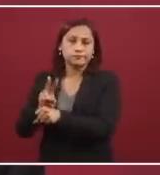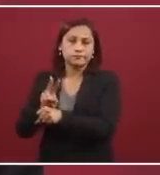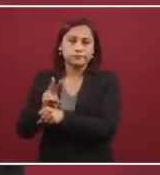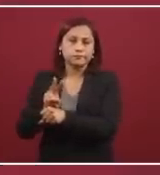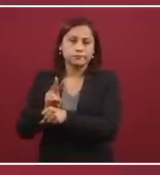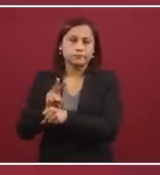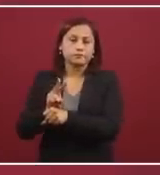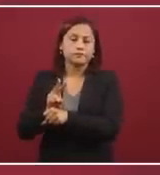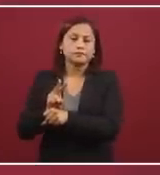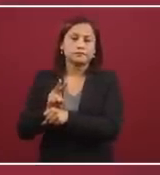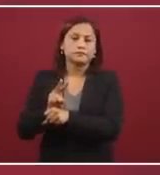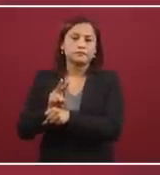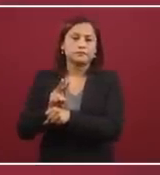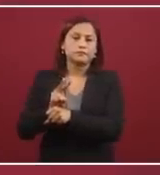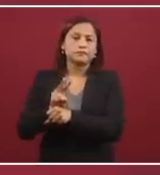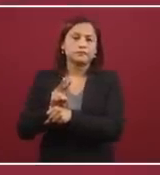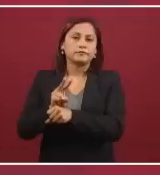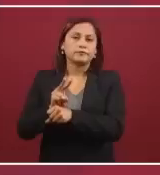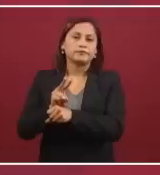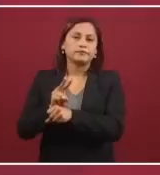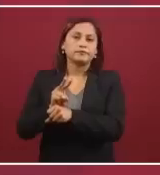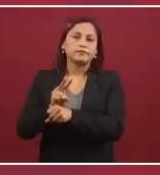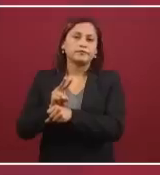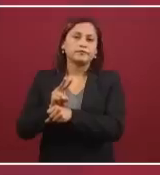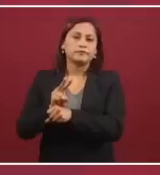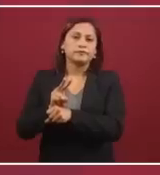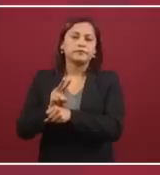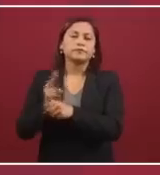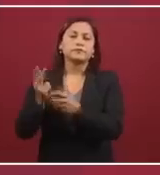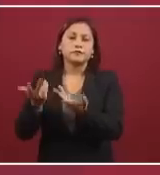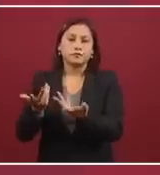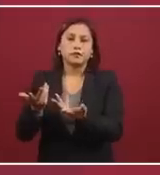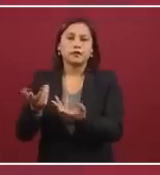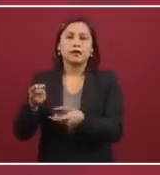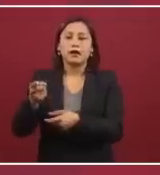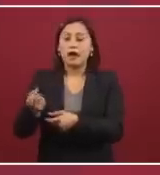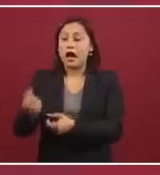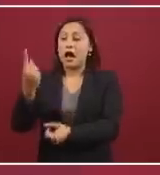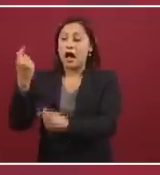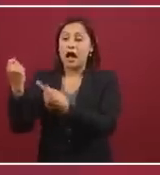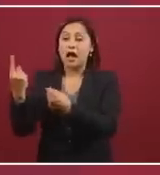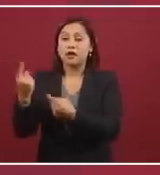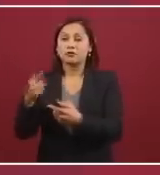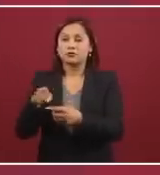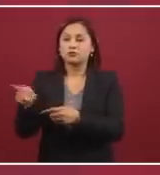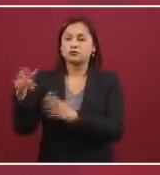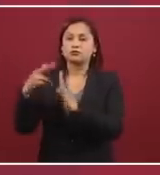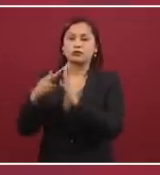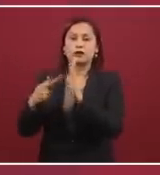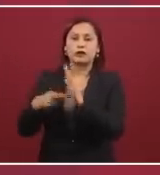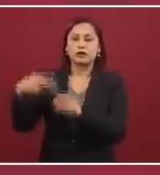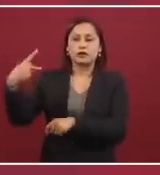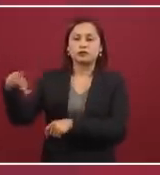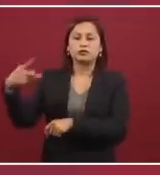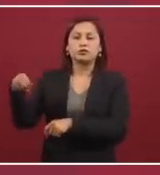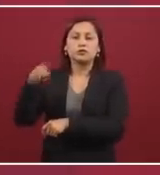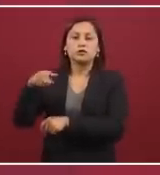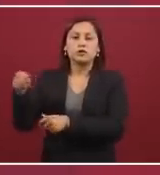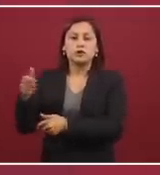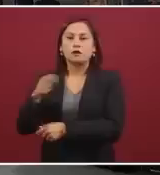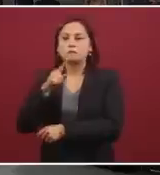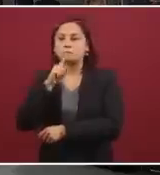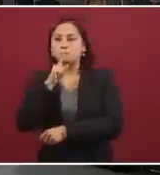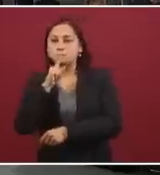ser manejados de manera discrecional entonces estamos poniendo orden también es que vamos a informar